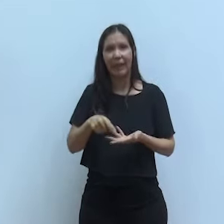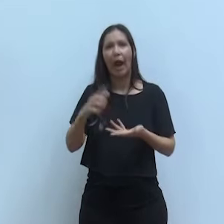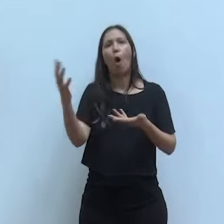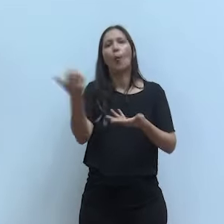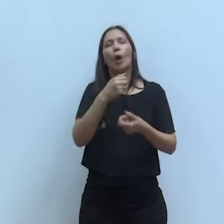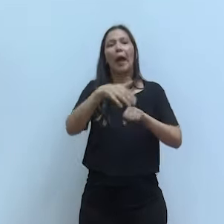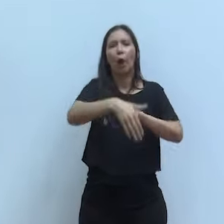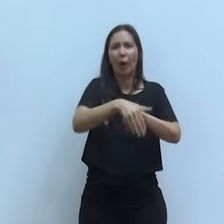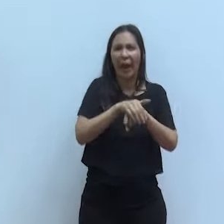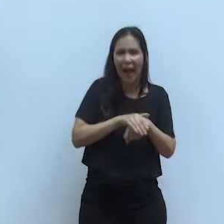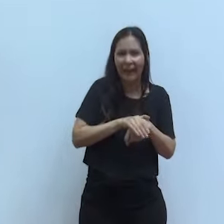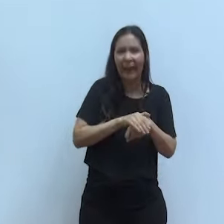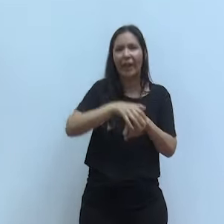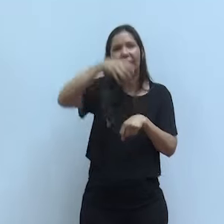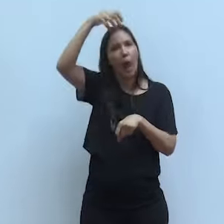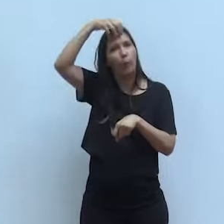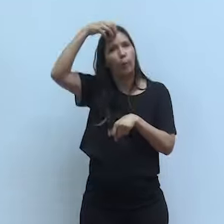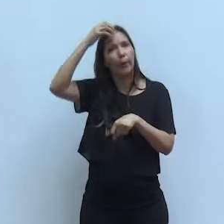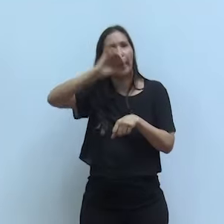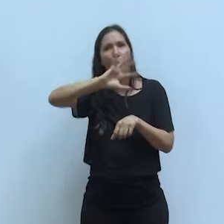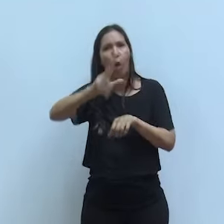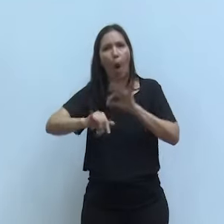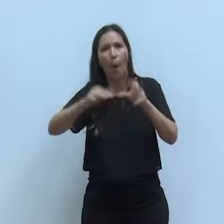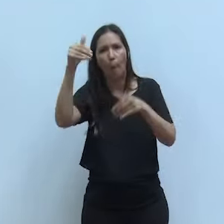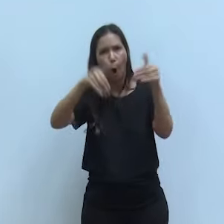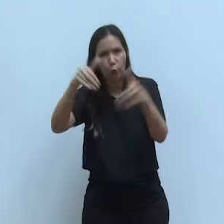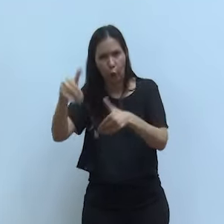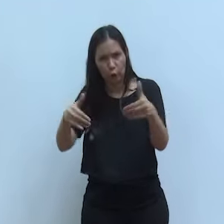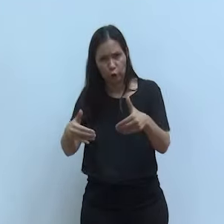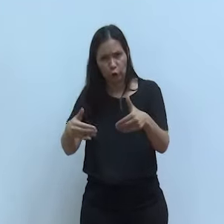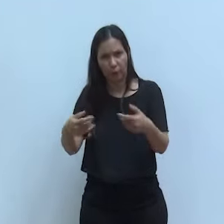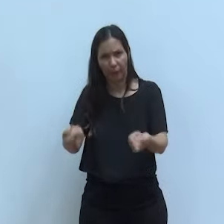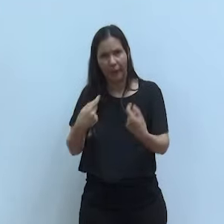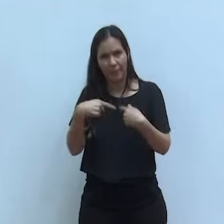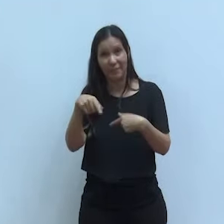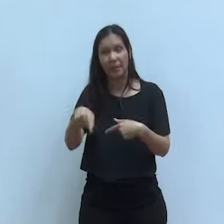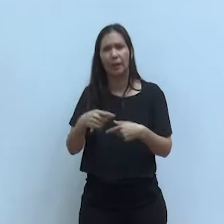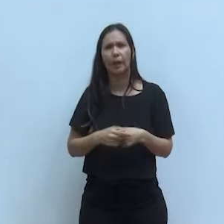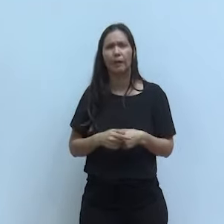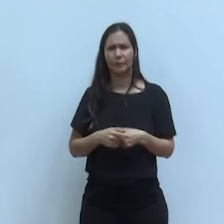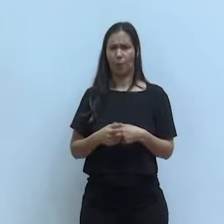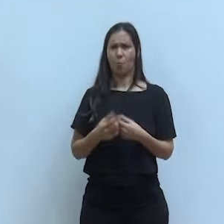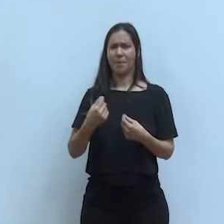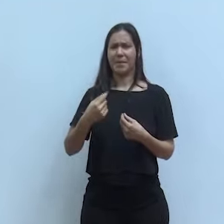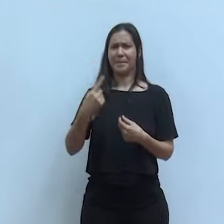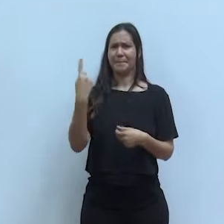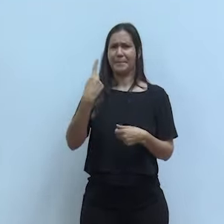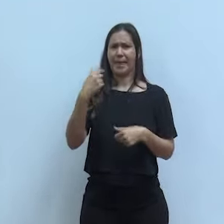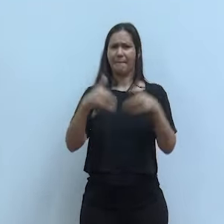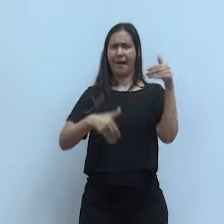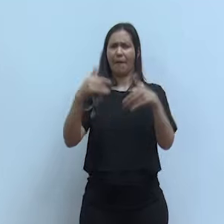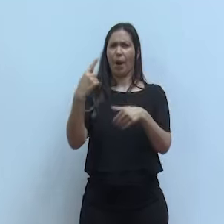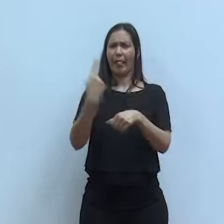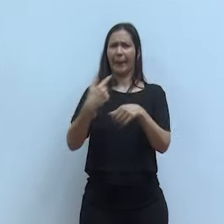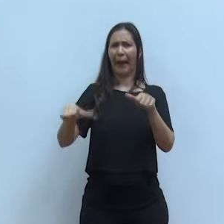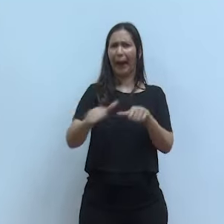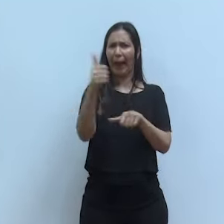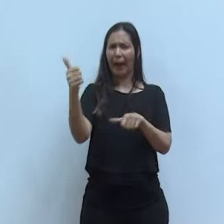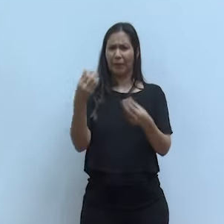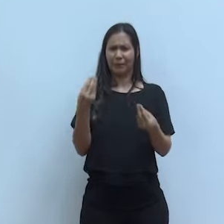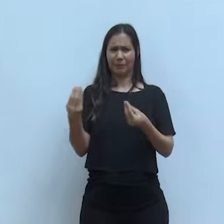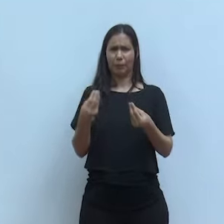de otras fuerzas de derecha era el candidato además que iba a ganar en primera vuelta por qué se queda en el 30 se acuerdan hoy ya parece Prehistoria Pero entre